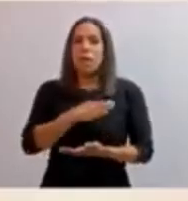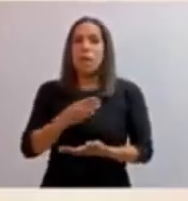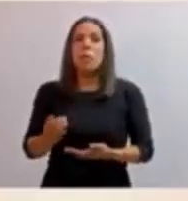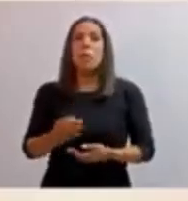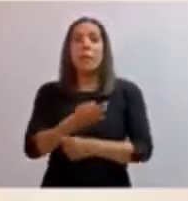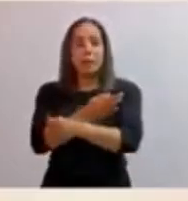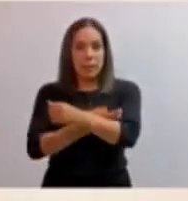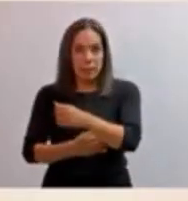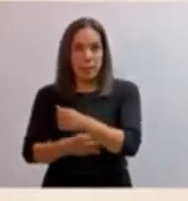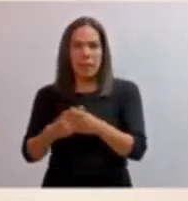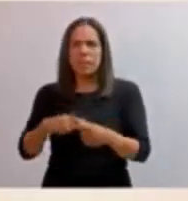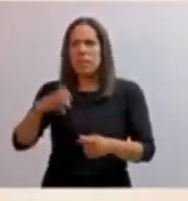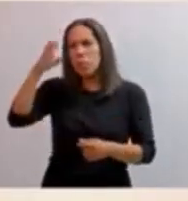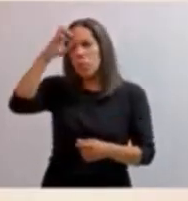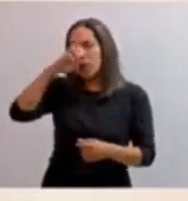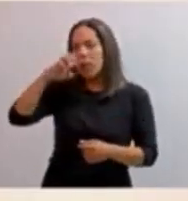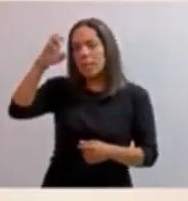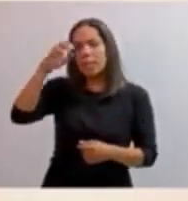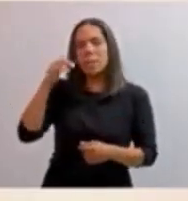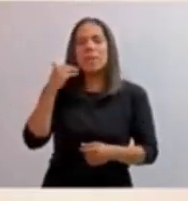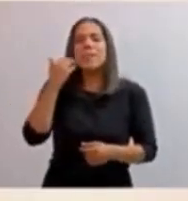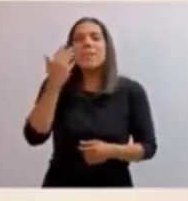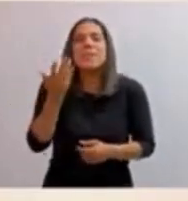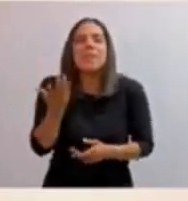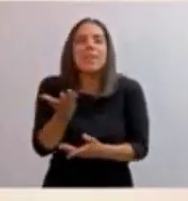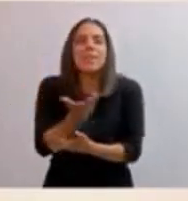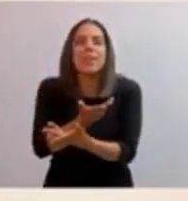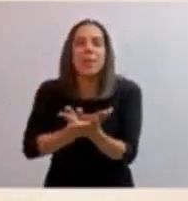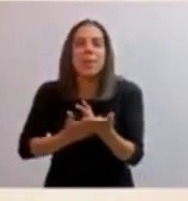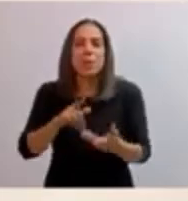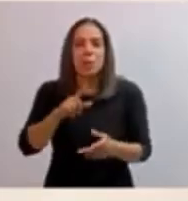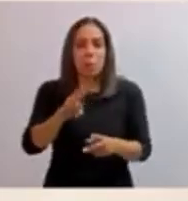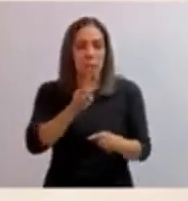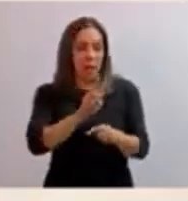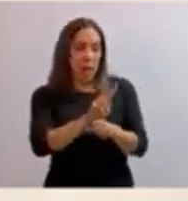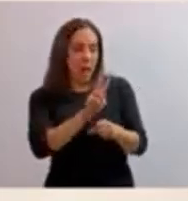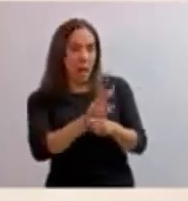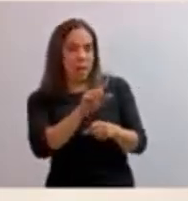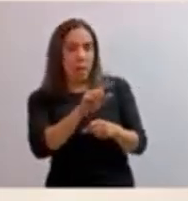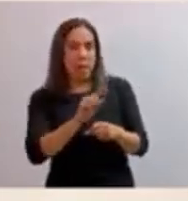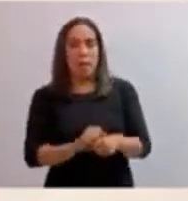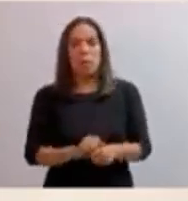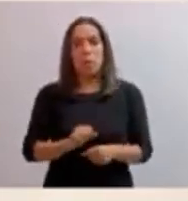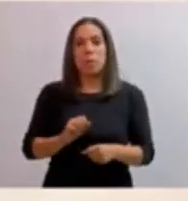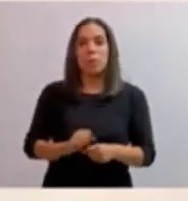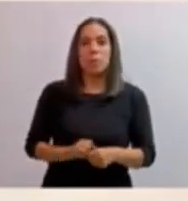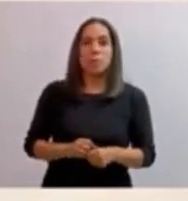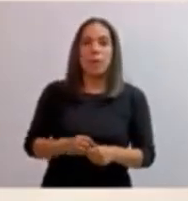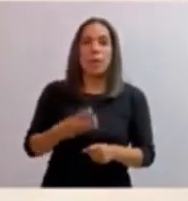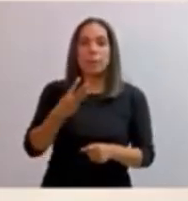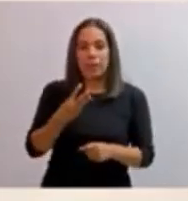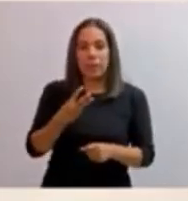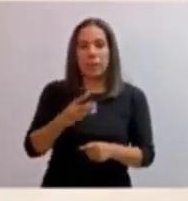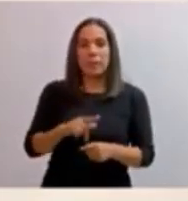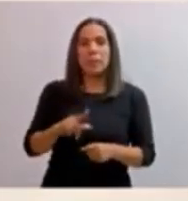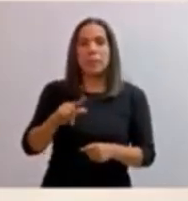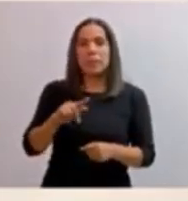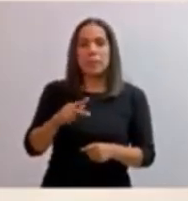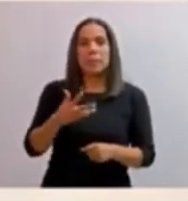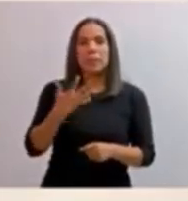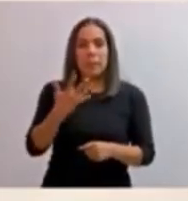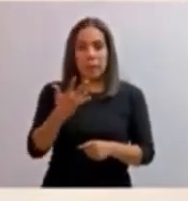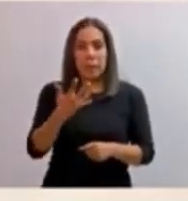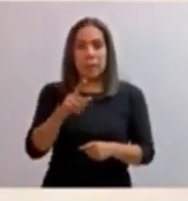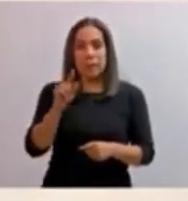compartir acerca de mi experiencia en la zona de supervisión de primaria 375 que se encuentra al oriente de la Ciudad de